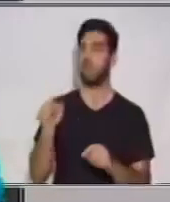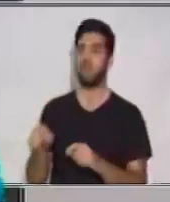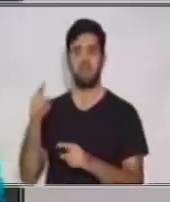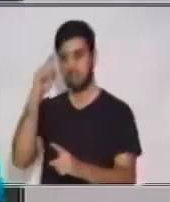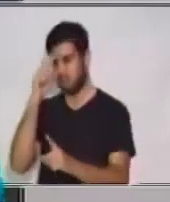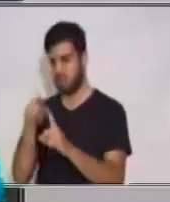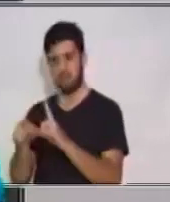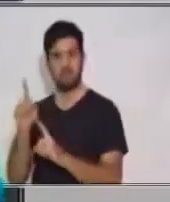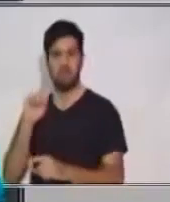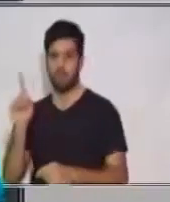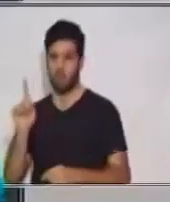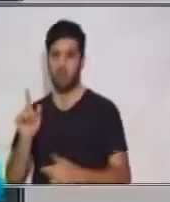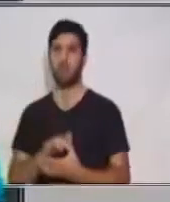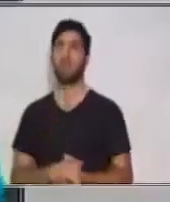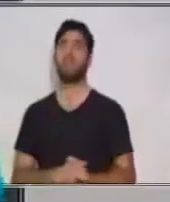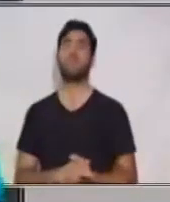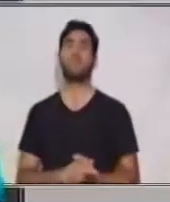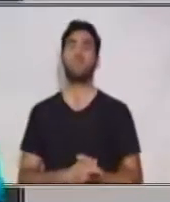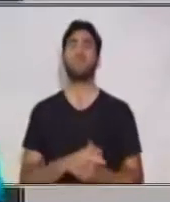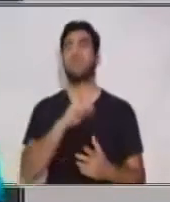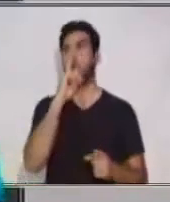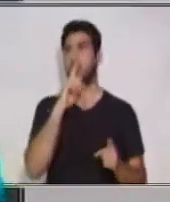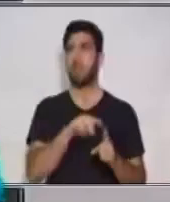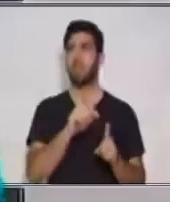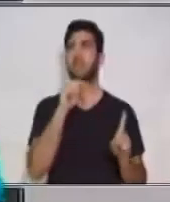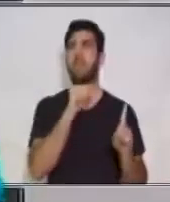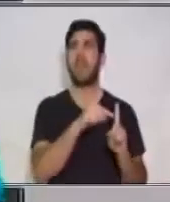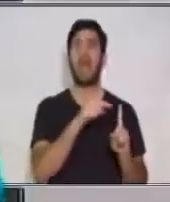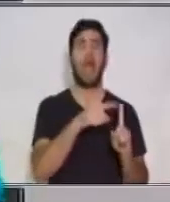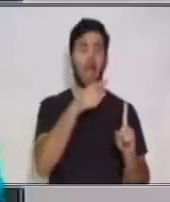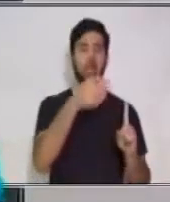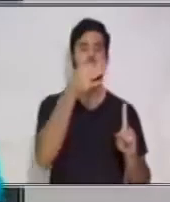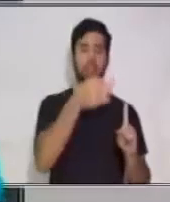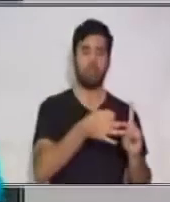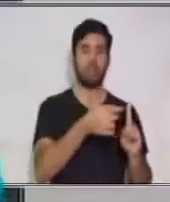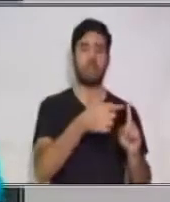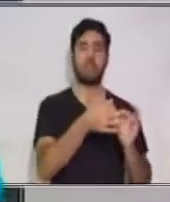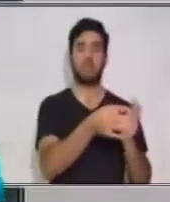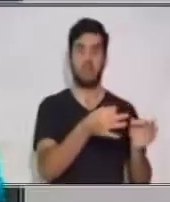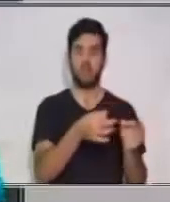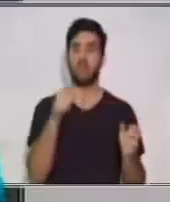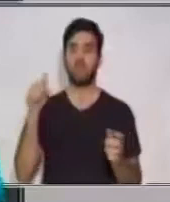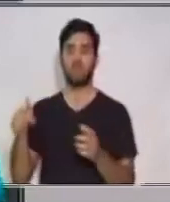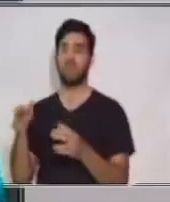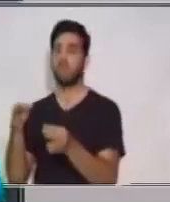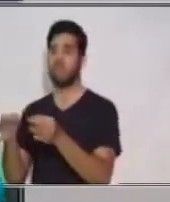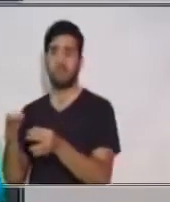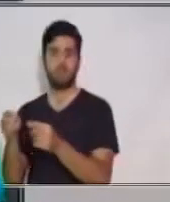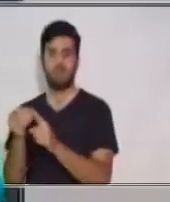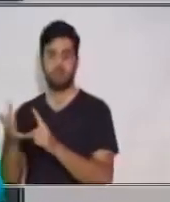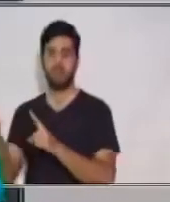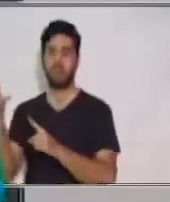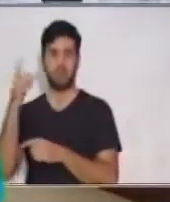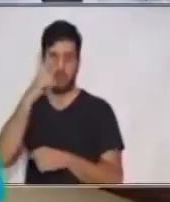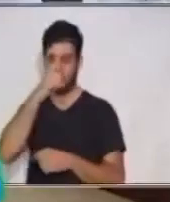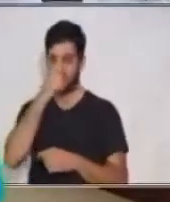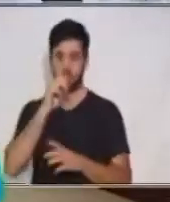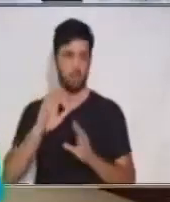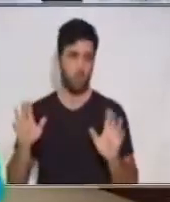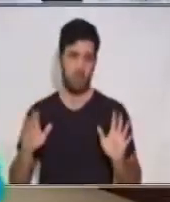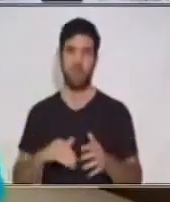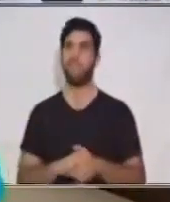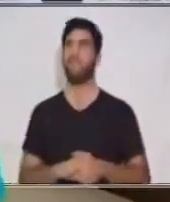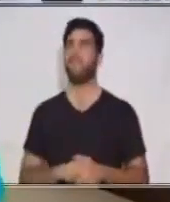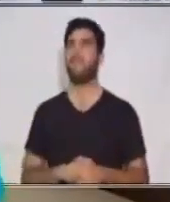o indeterminantes. También se les conoce como artículos definidos o artículos indefinidos, o también se les conoce